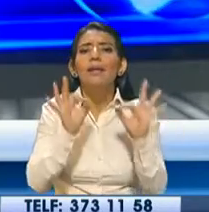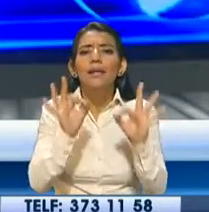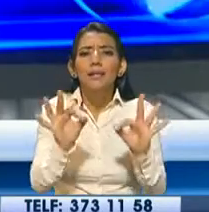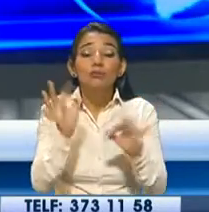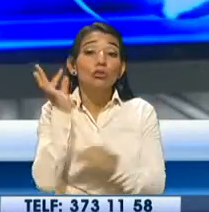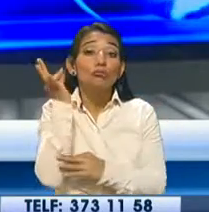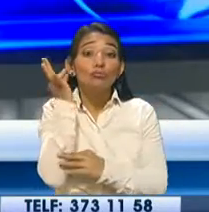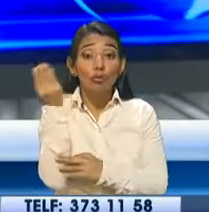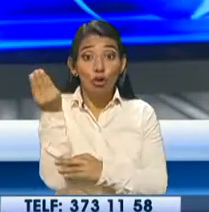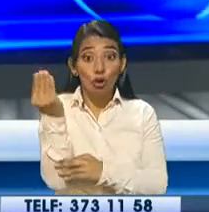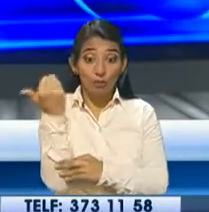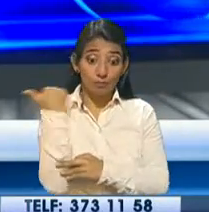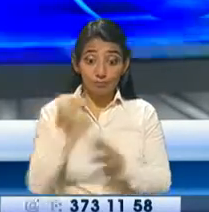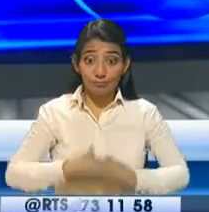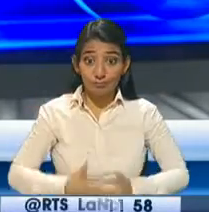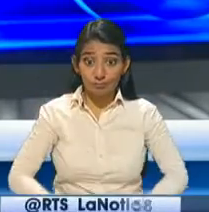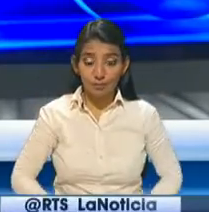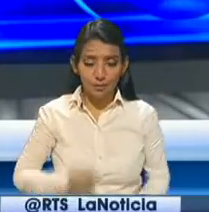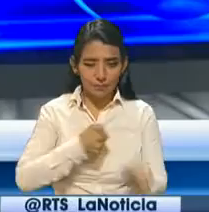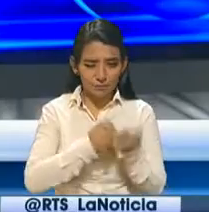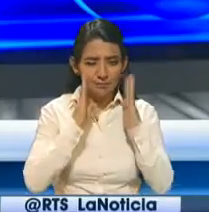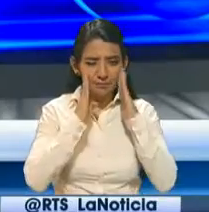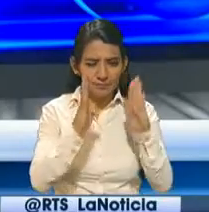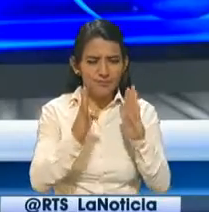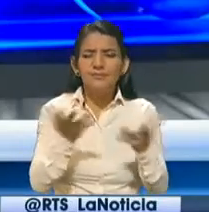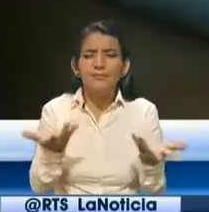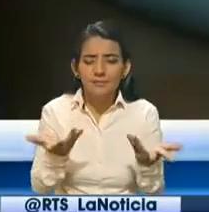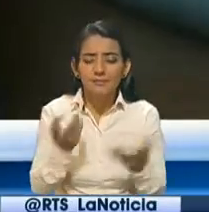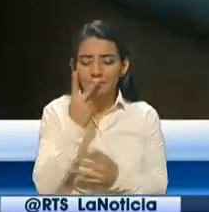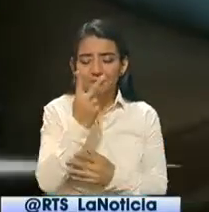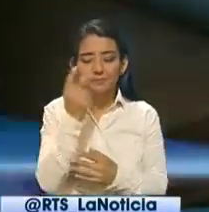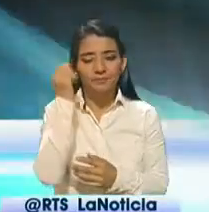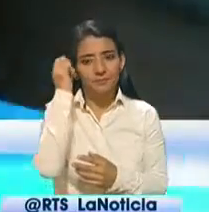las madres jóvenes. Veamos a continuación de qué se trata.